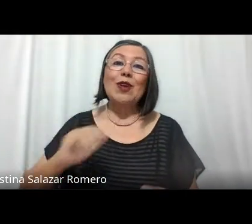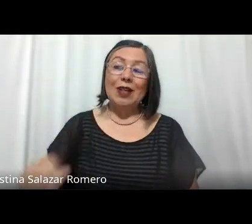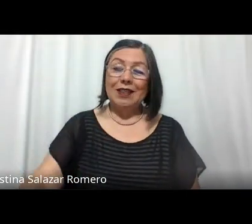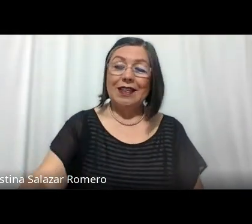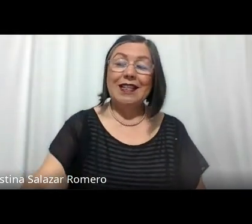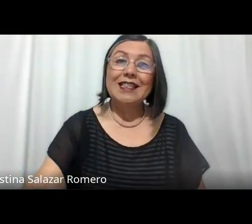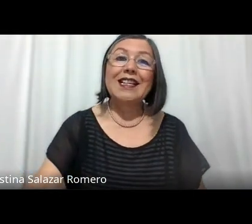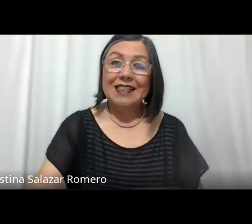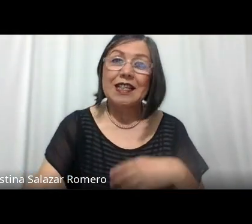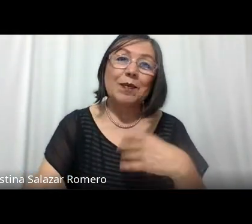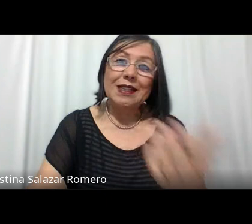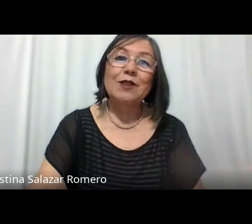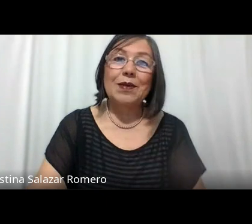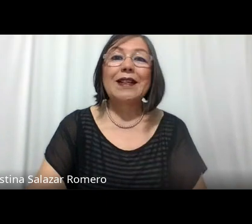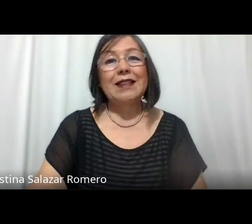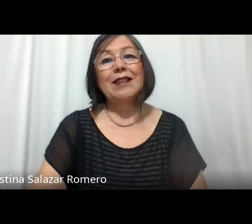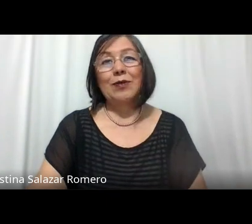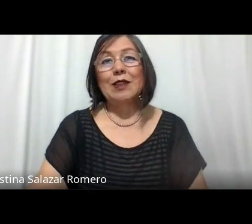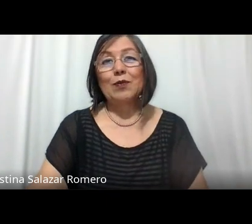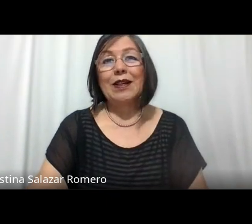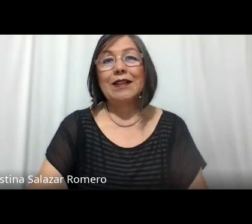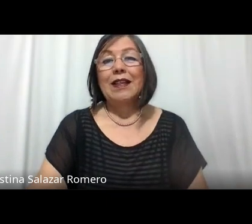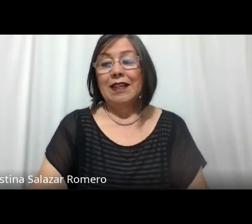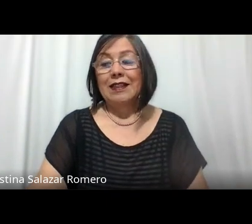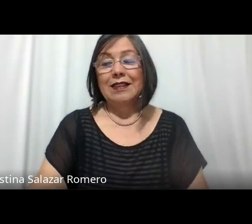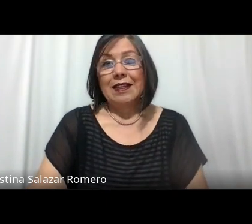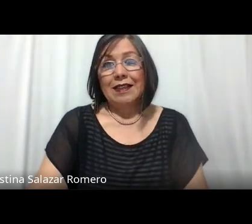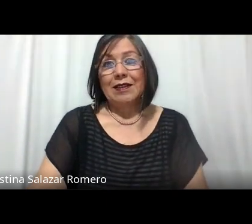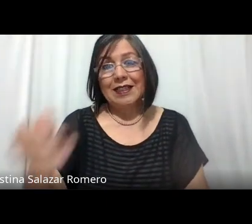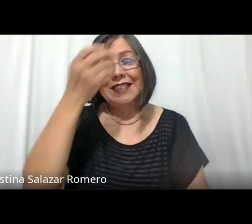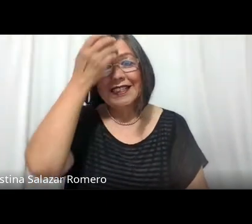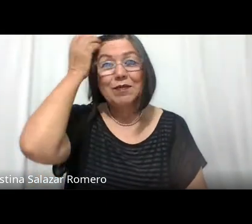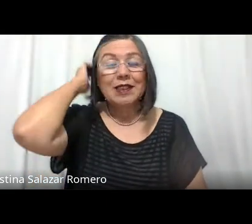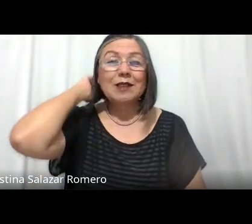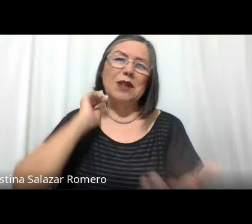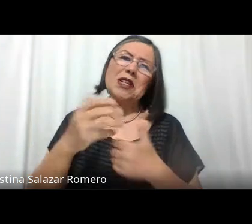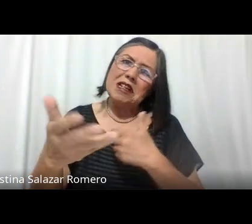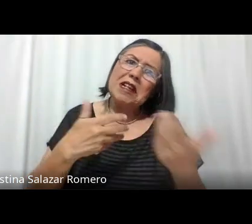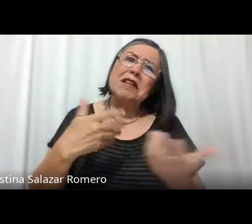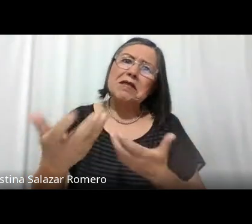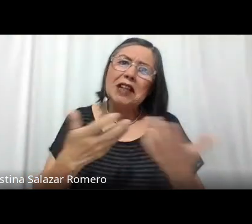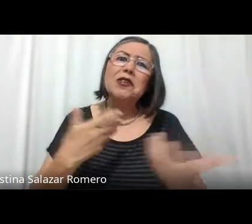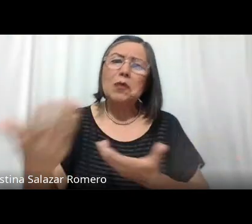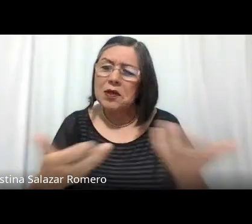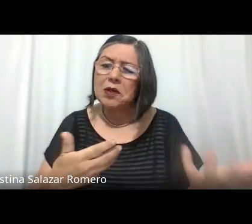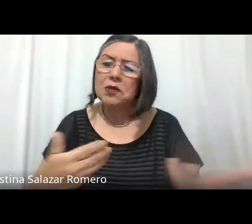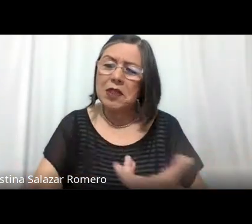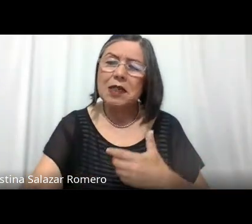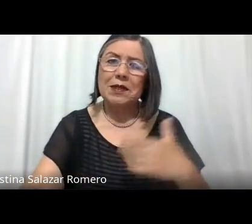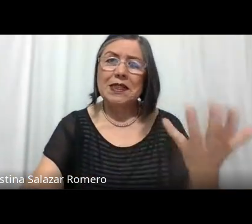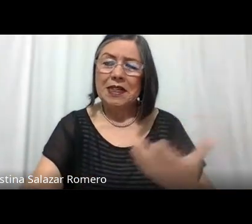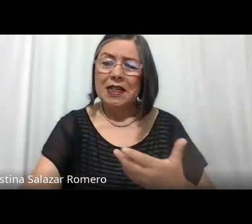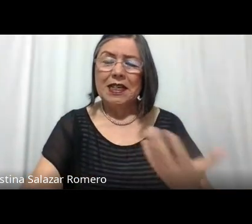curso de técnicas de interpretación para que ustedes puedan ser intérpretes. Pero en tanto pueden